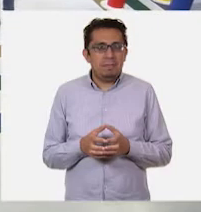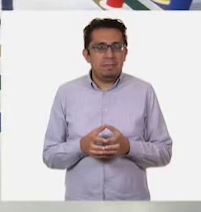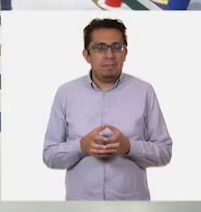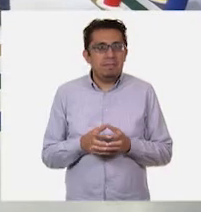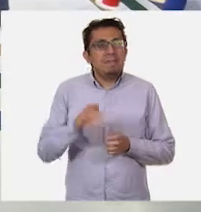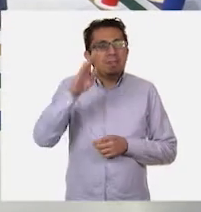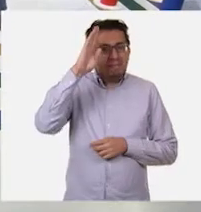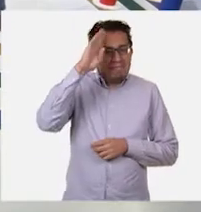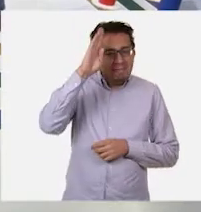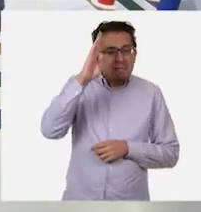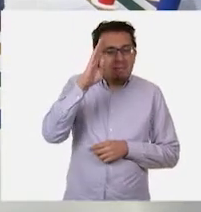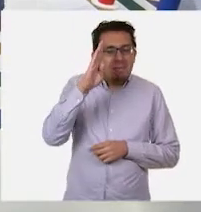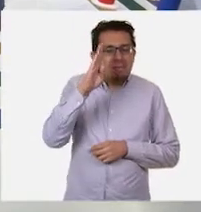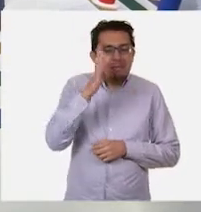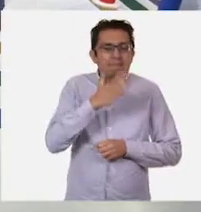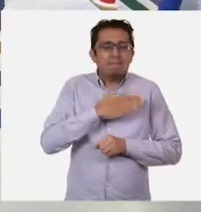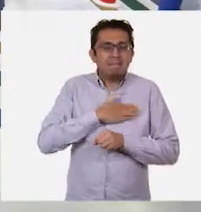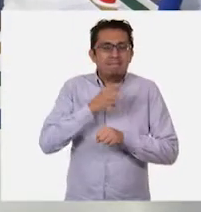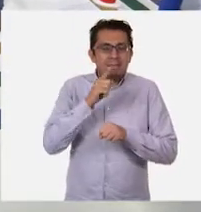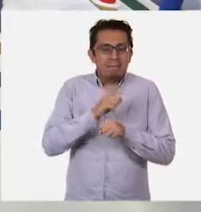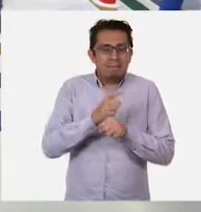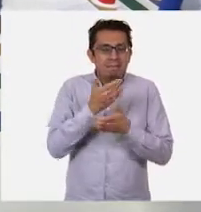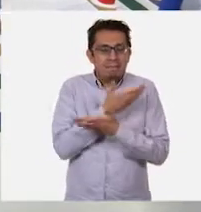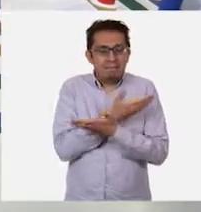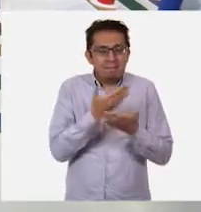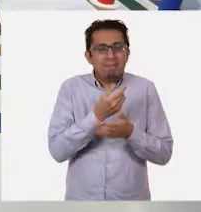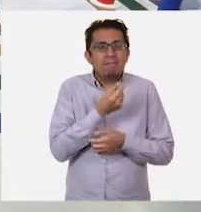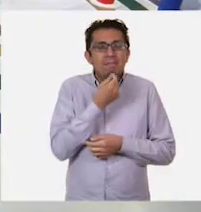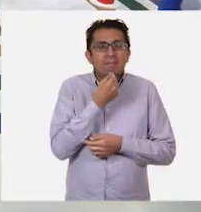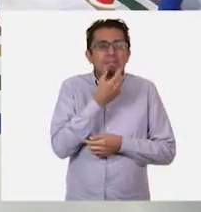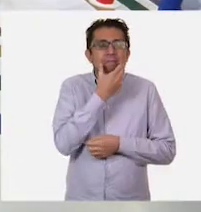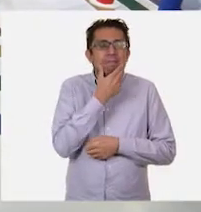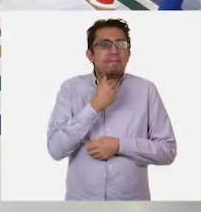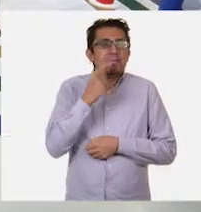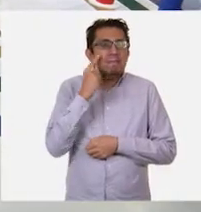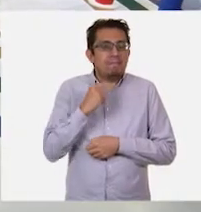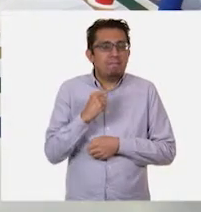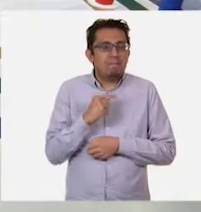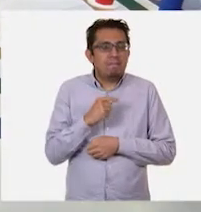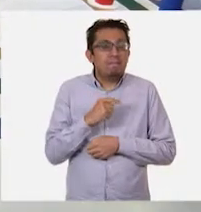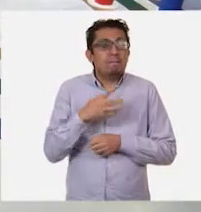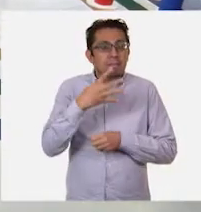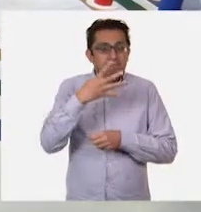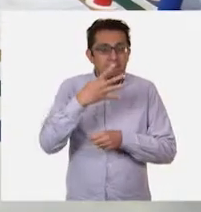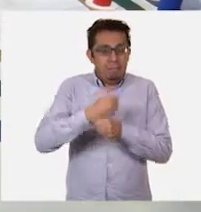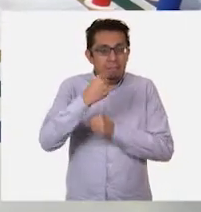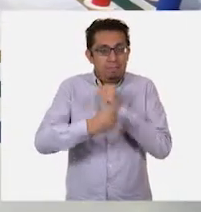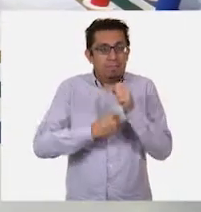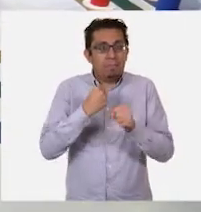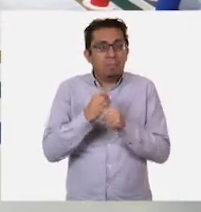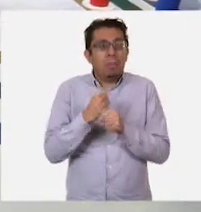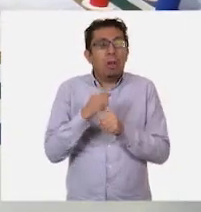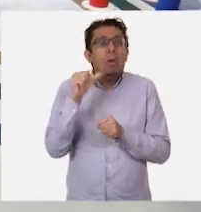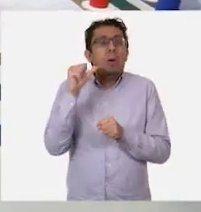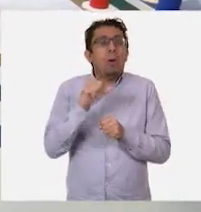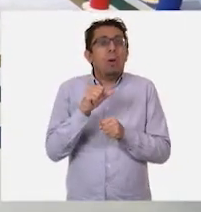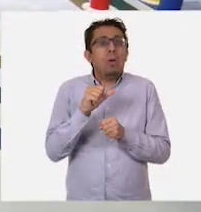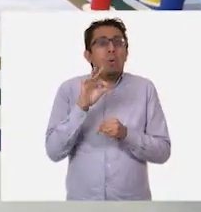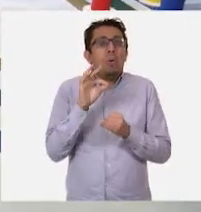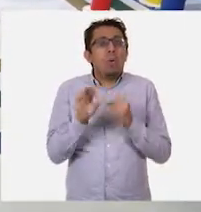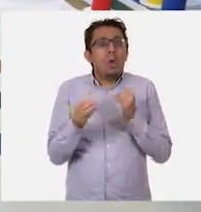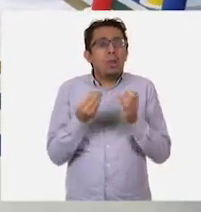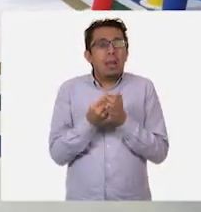Hola, muy buen día tengan todas las niñas y todos los niños de cuarto. Esta es su última sesión de